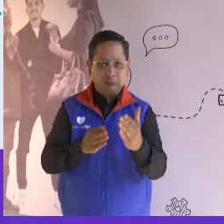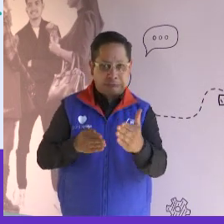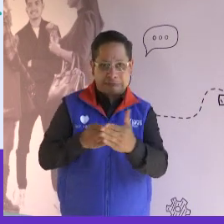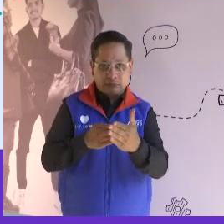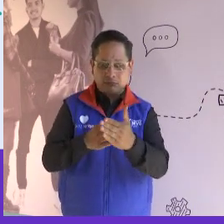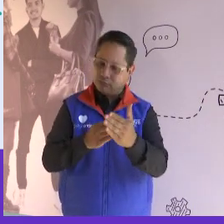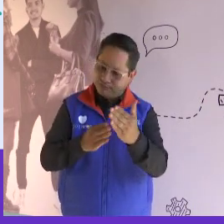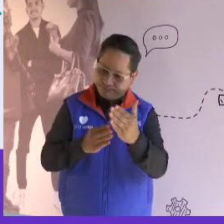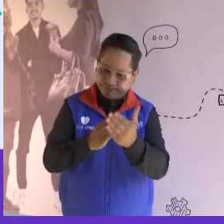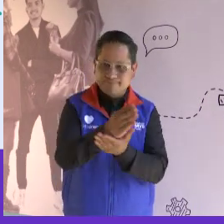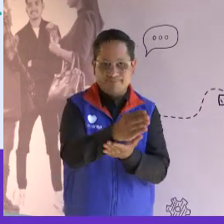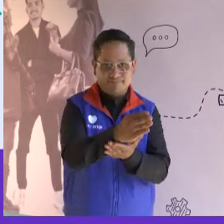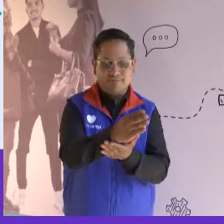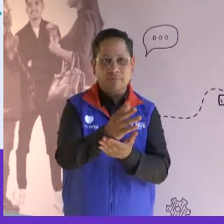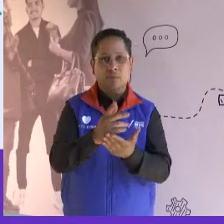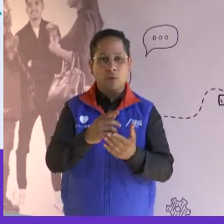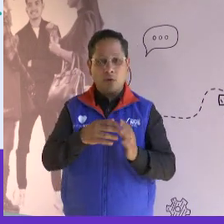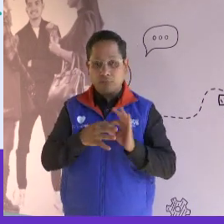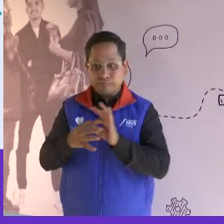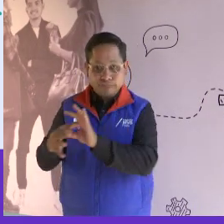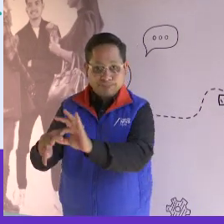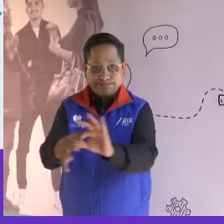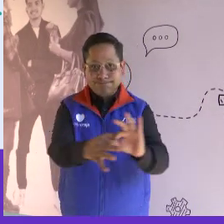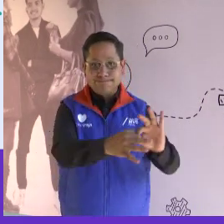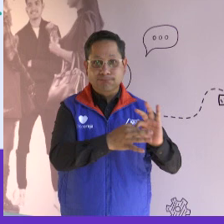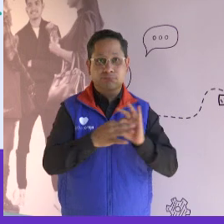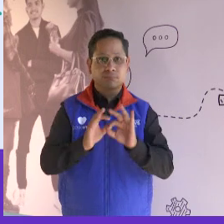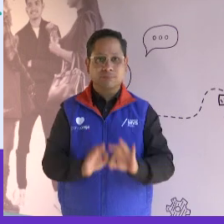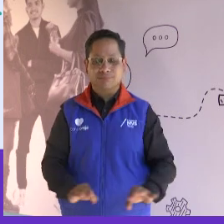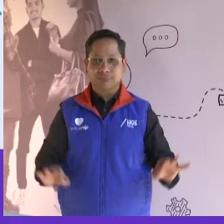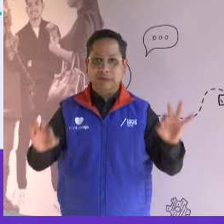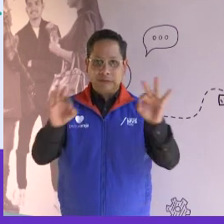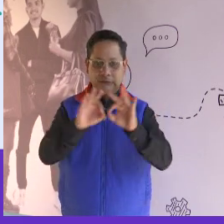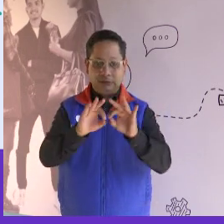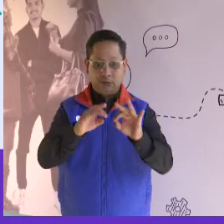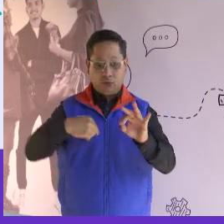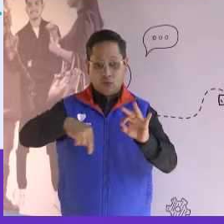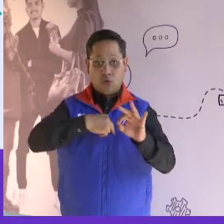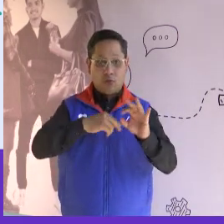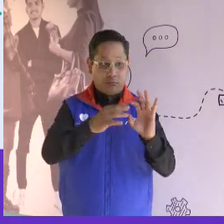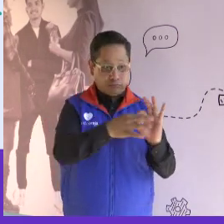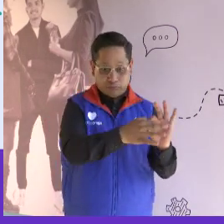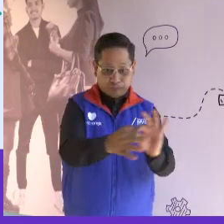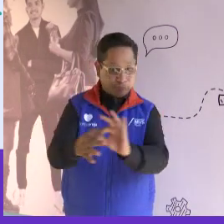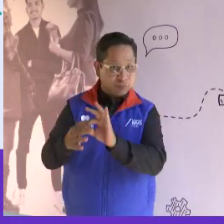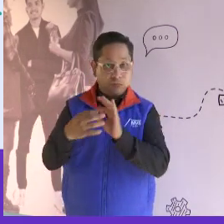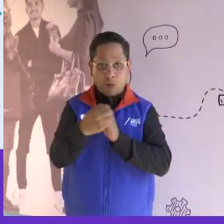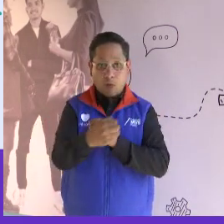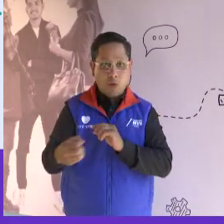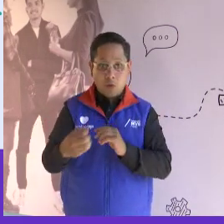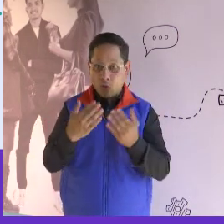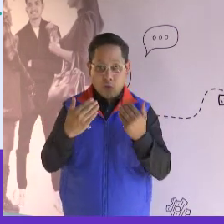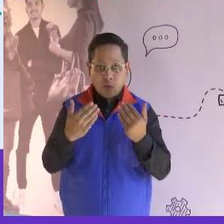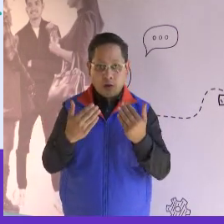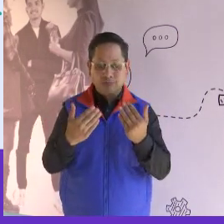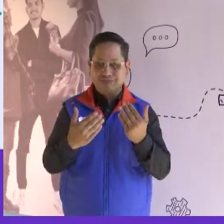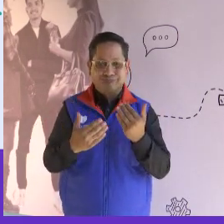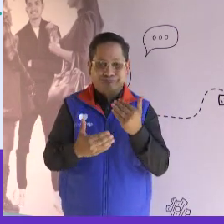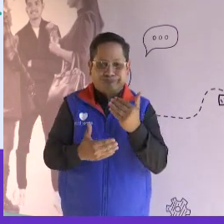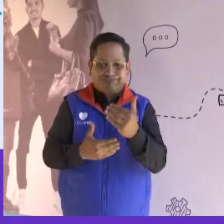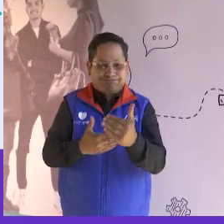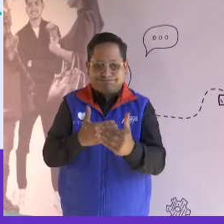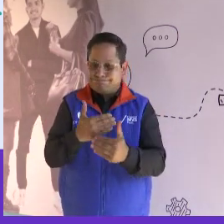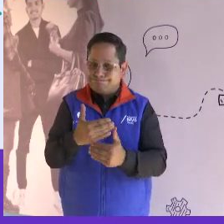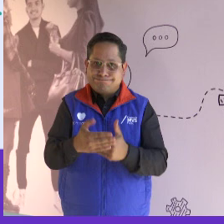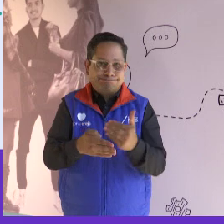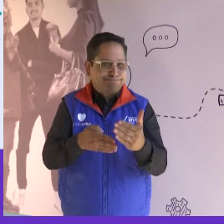¿no? Entonces trabajar en red para nosotros es fundamental. Si nosotros no trabajáramos de esa forma, no podríamos estar haciendo todo lo que está